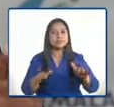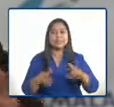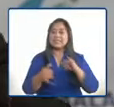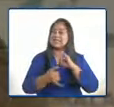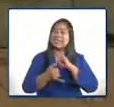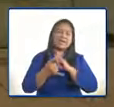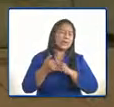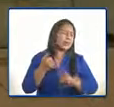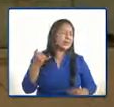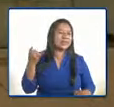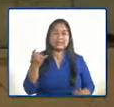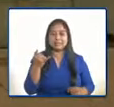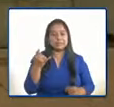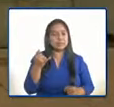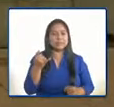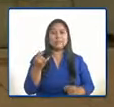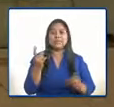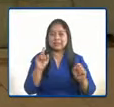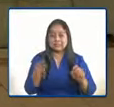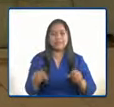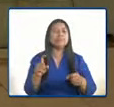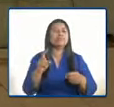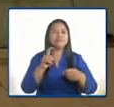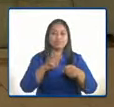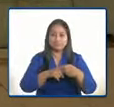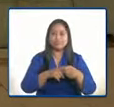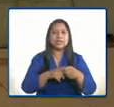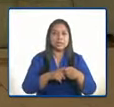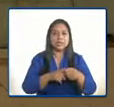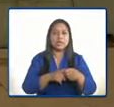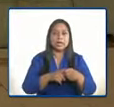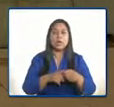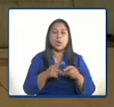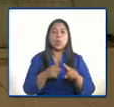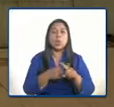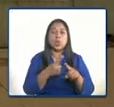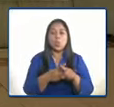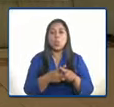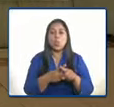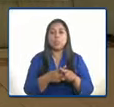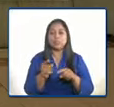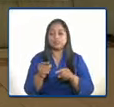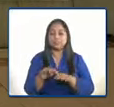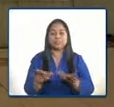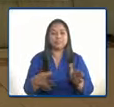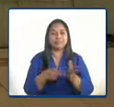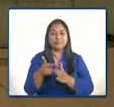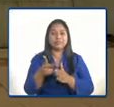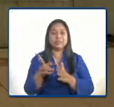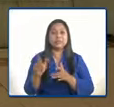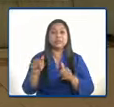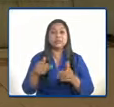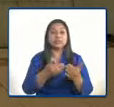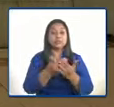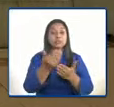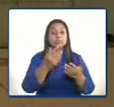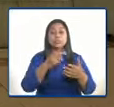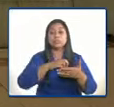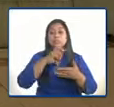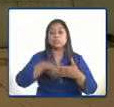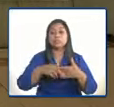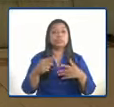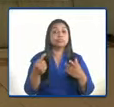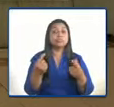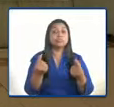ratio, la última opción que tenemos nosotros como entidades de gobierno, Entonces, este nuevo programa lo que hace es